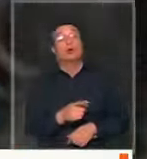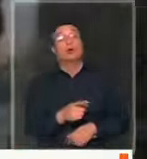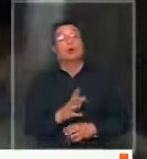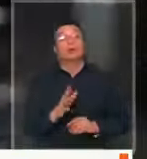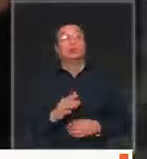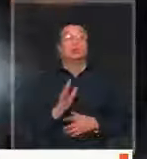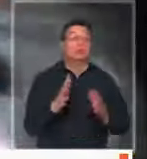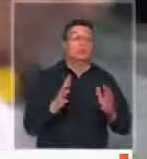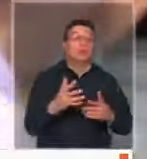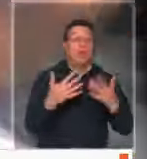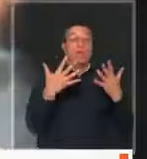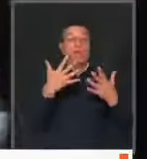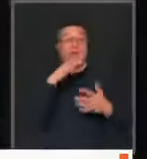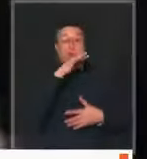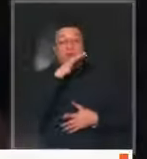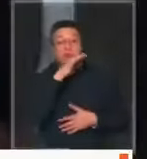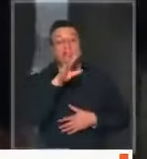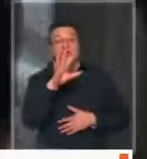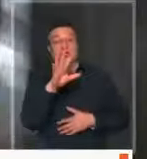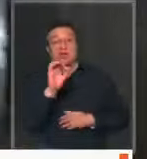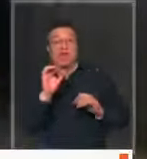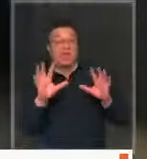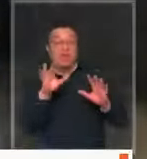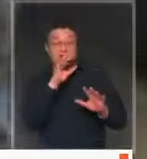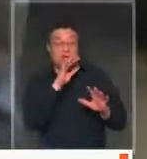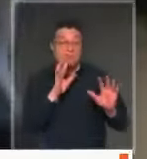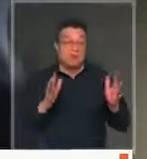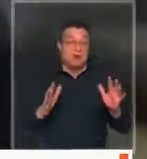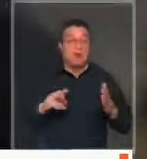Ahora han sido unos 10, 5, sí, 10. 10